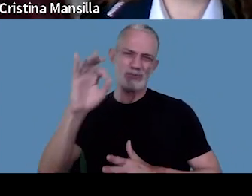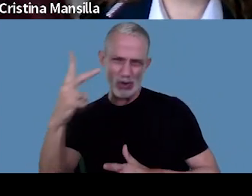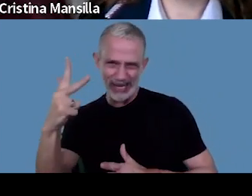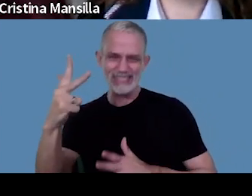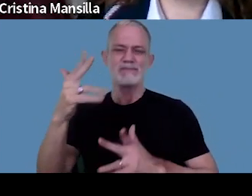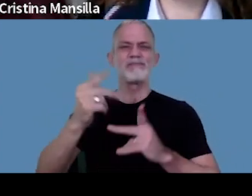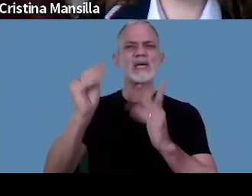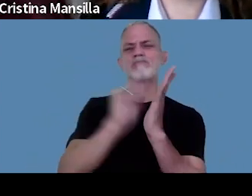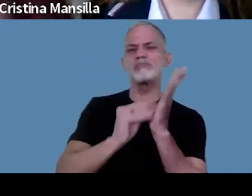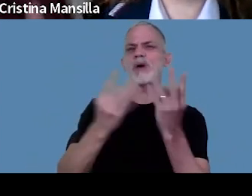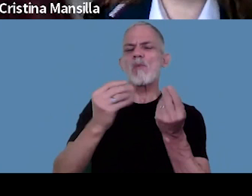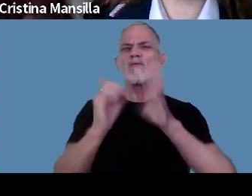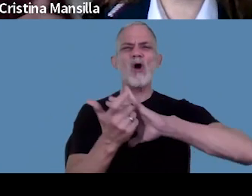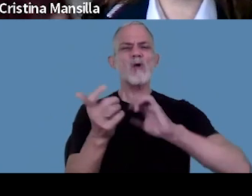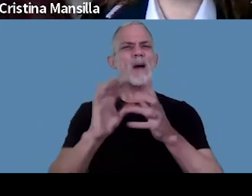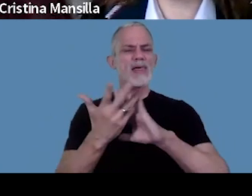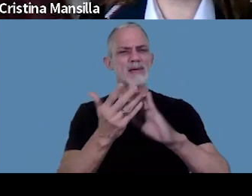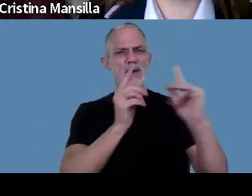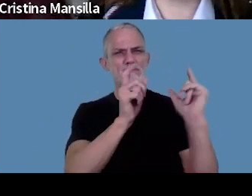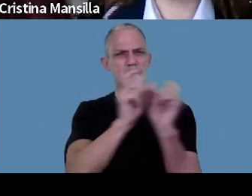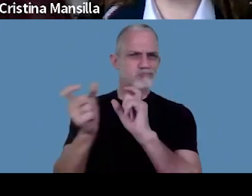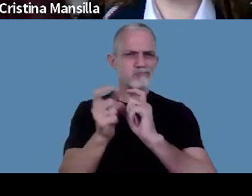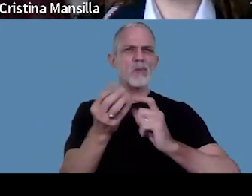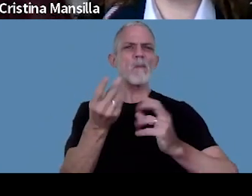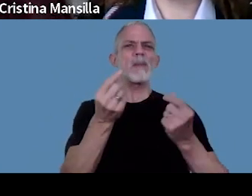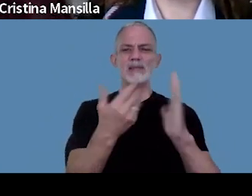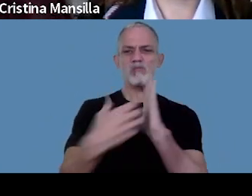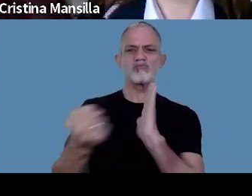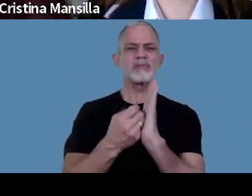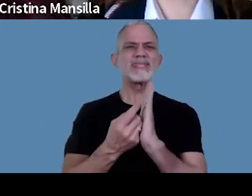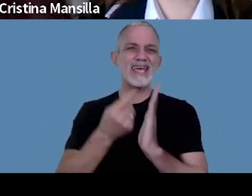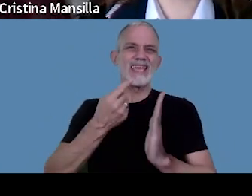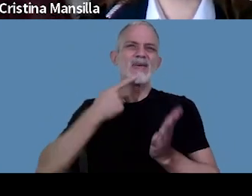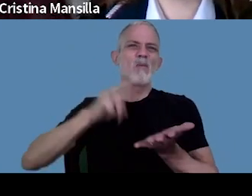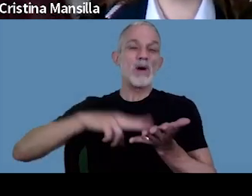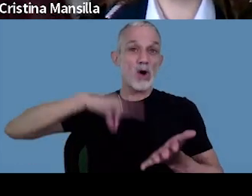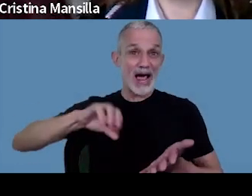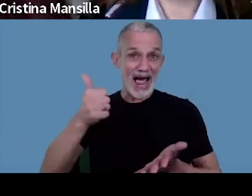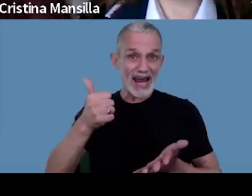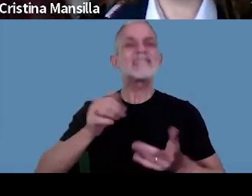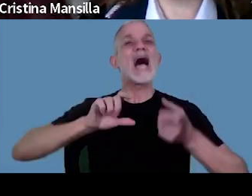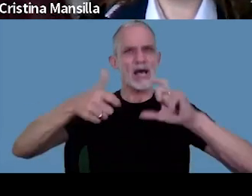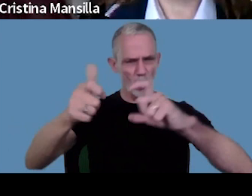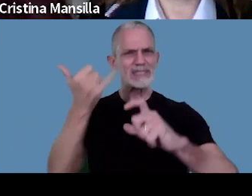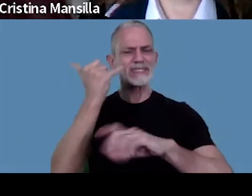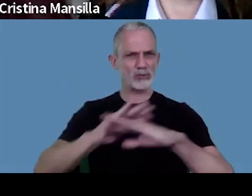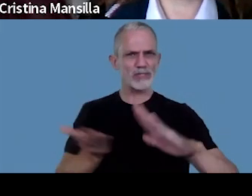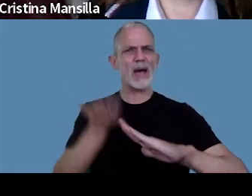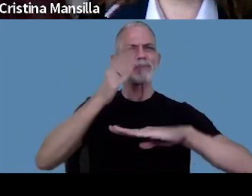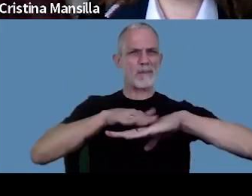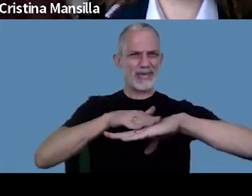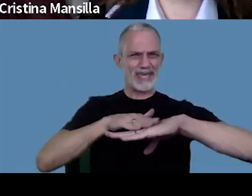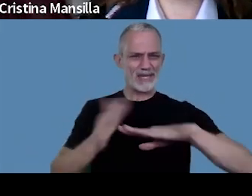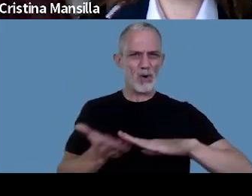de establecer el monto a retener en impuesto a las ganancias, ha sido actualizada y hoy en